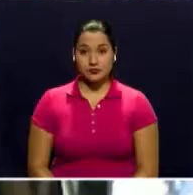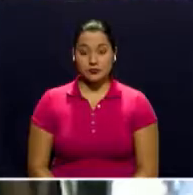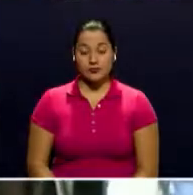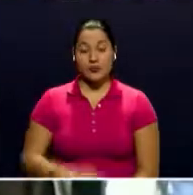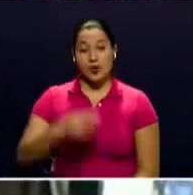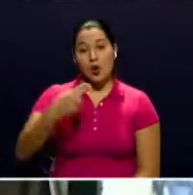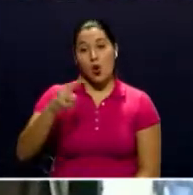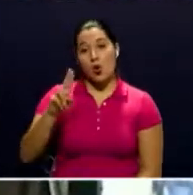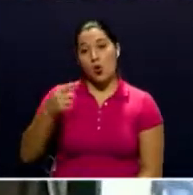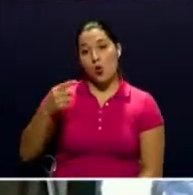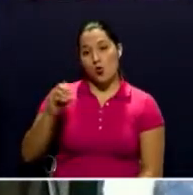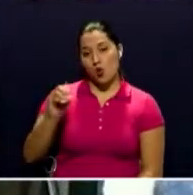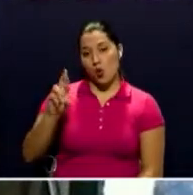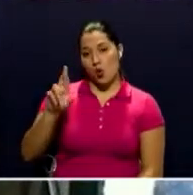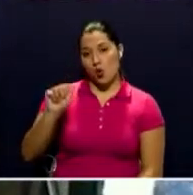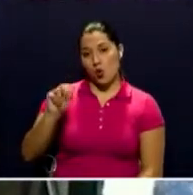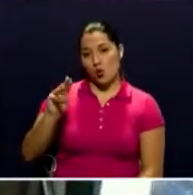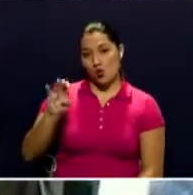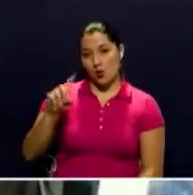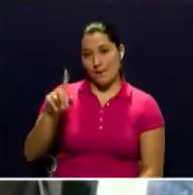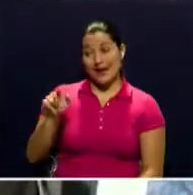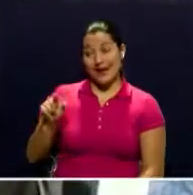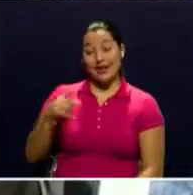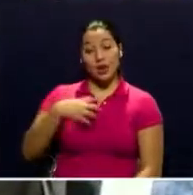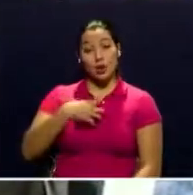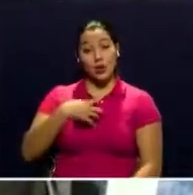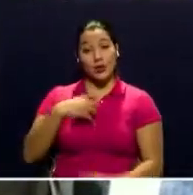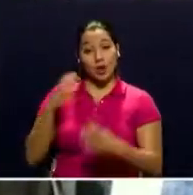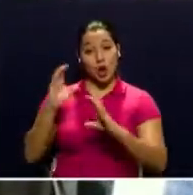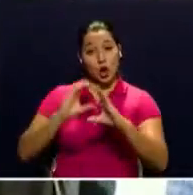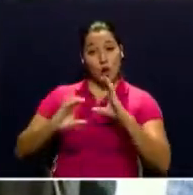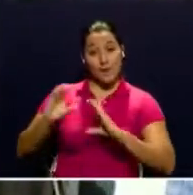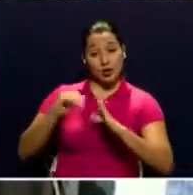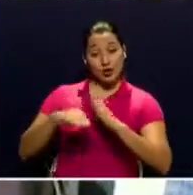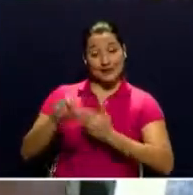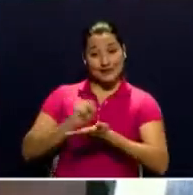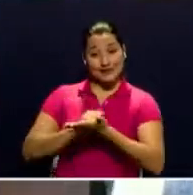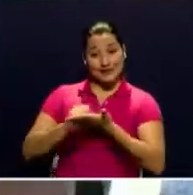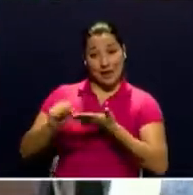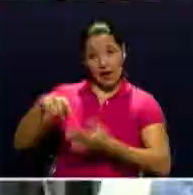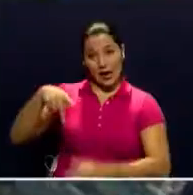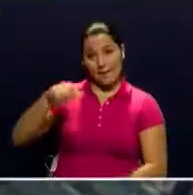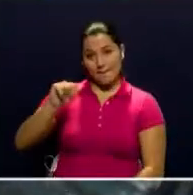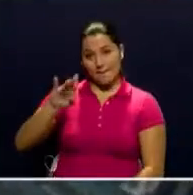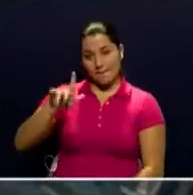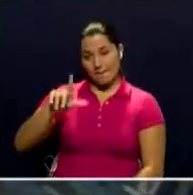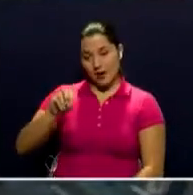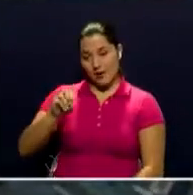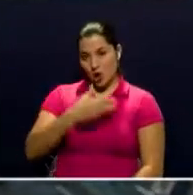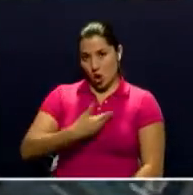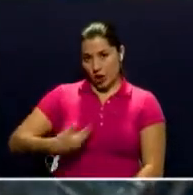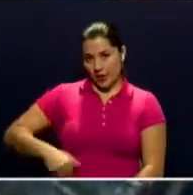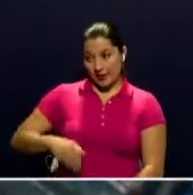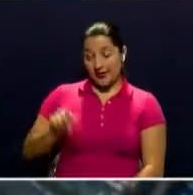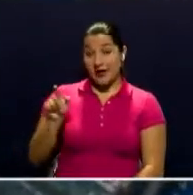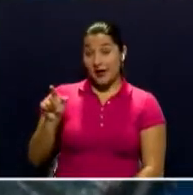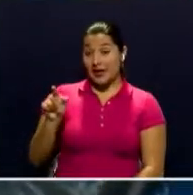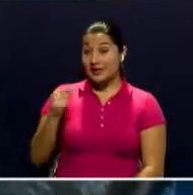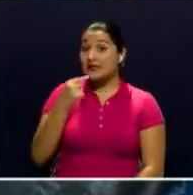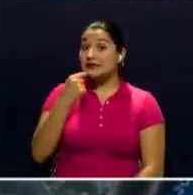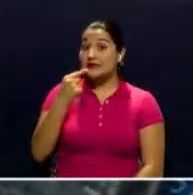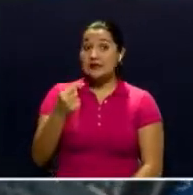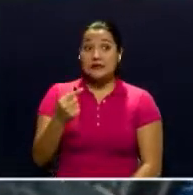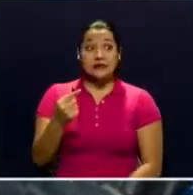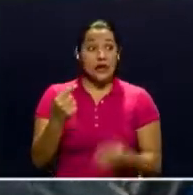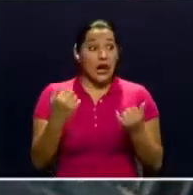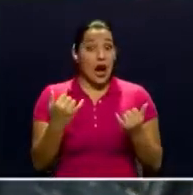Hugo Ramírez es dueño del abastecedor El Rincón en San Pablo de Heredia. Es uno de los muchos comerciantes que aseguran que se están